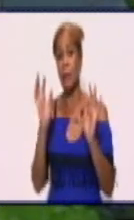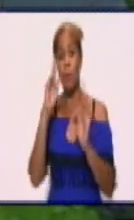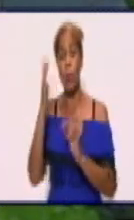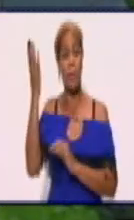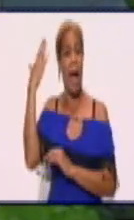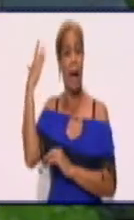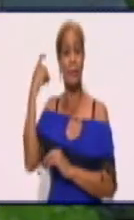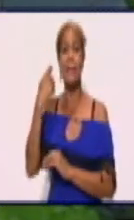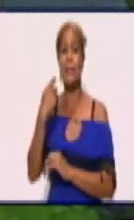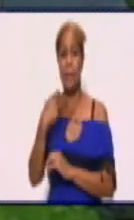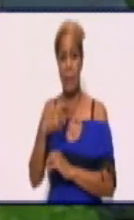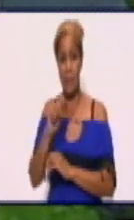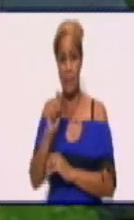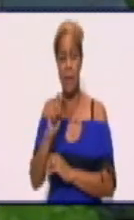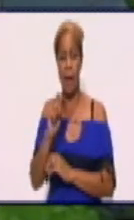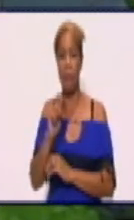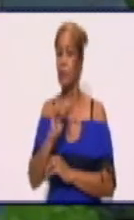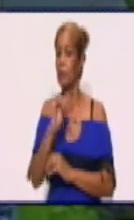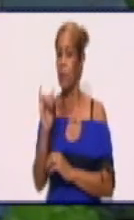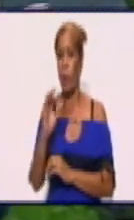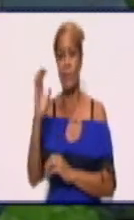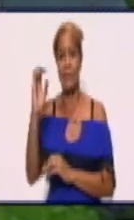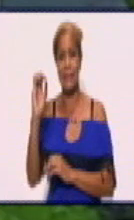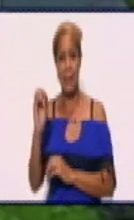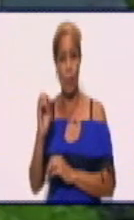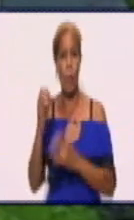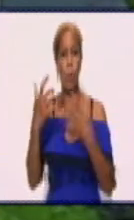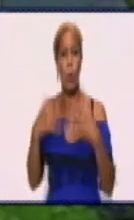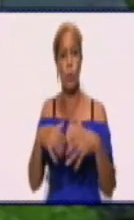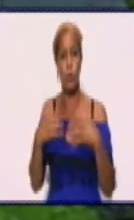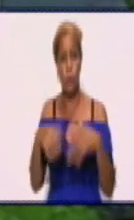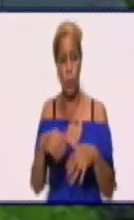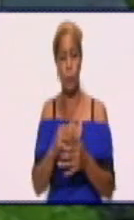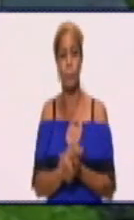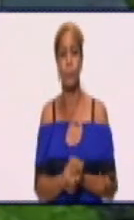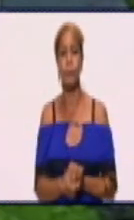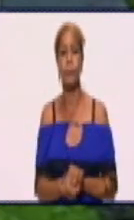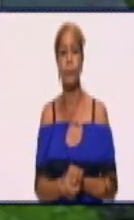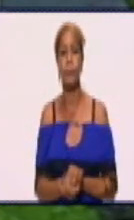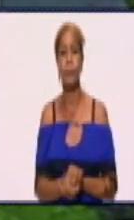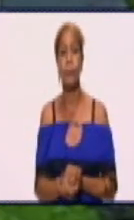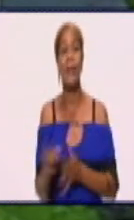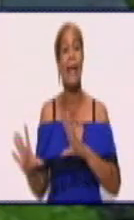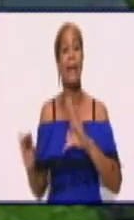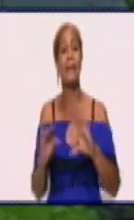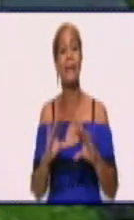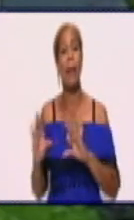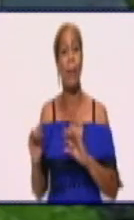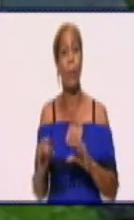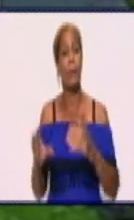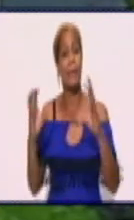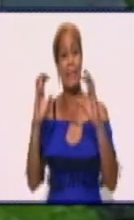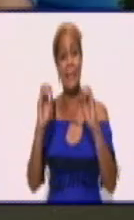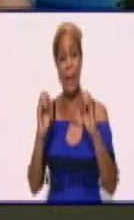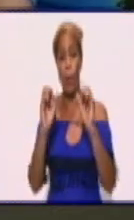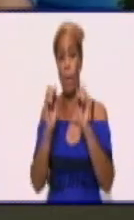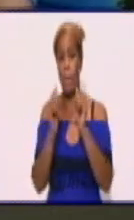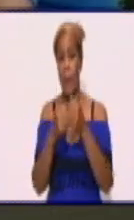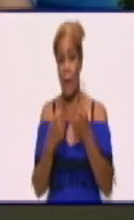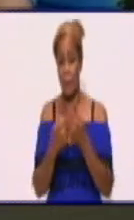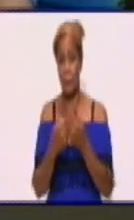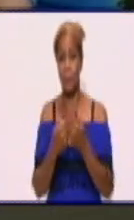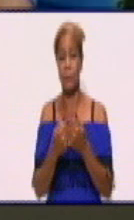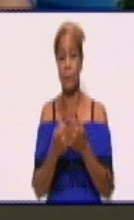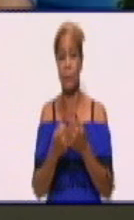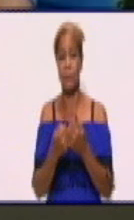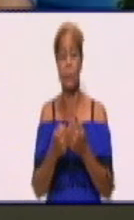vendía en el Palacio del Pan, por ejemplo, en Bayamo y en Manzanillo. Estamos hablando de cero pan. Así mismo.